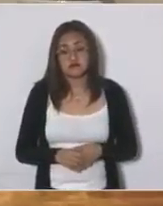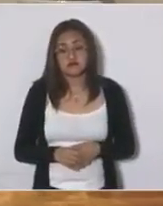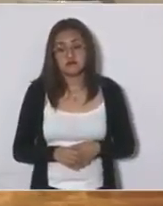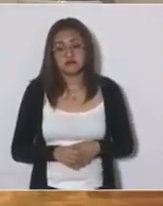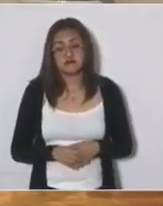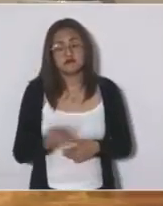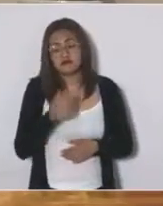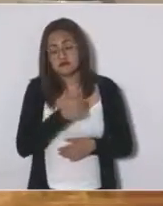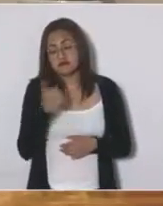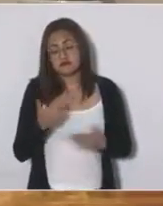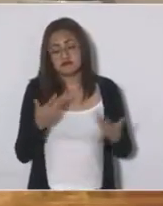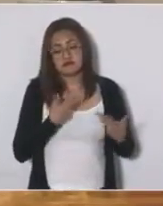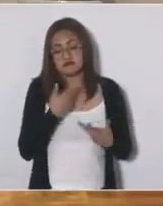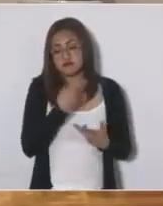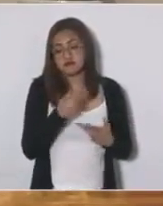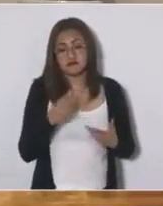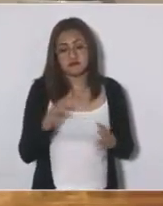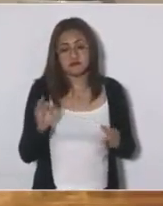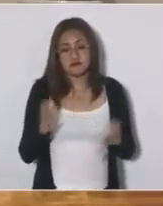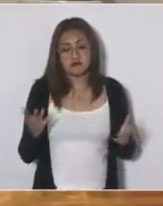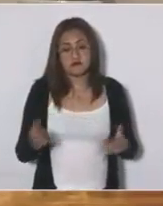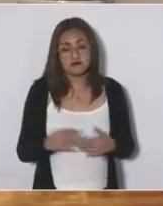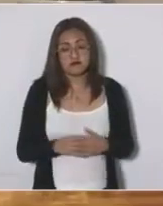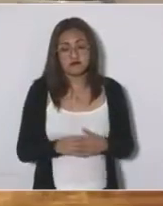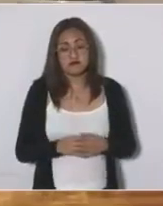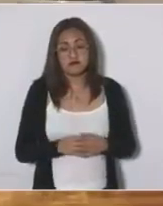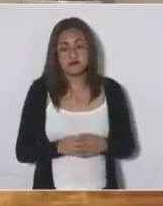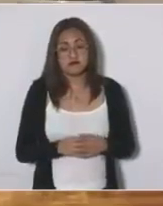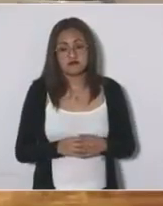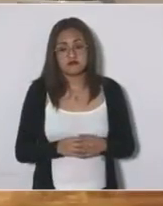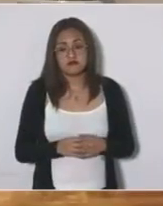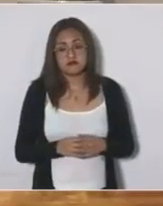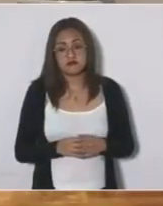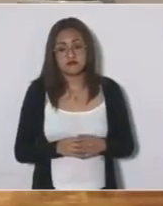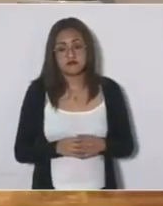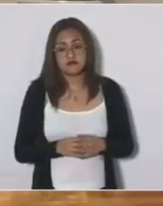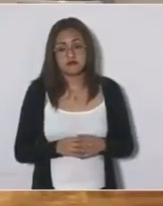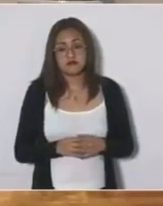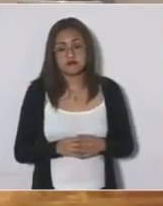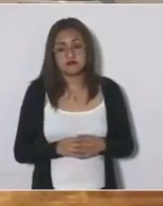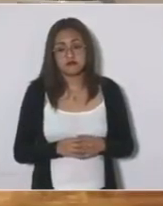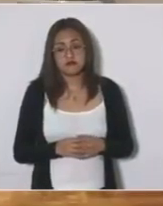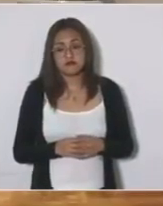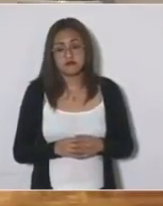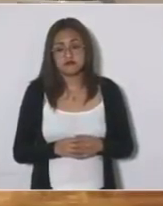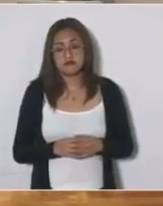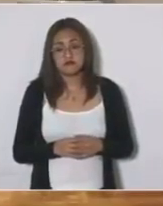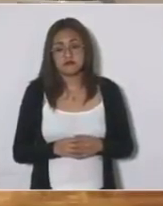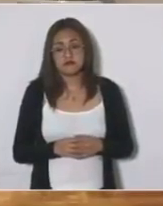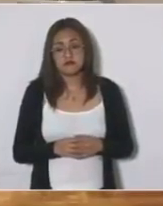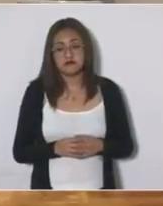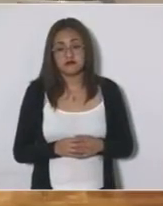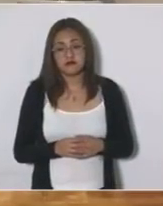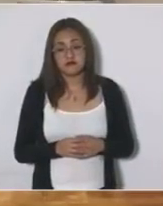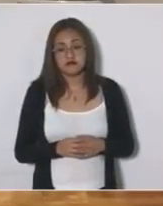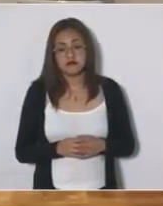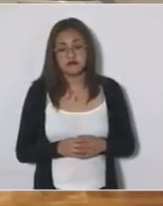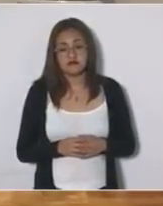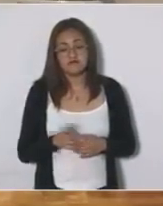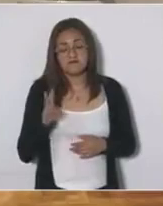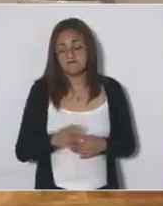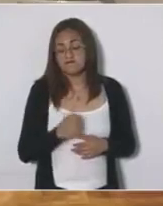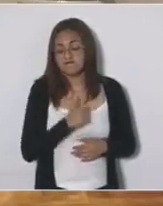Pero a cada quien tiene los ocho cada quien Tiene lo suyo lamentable